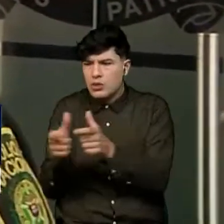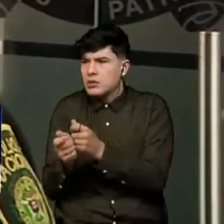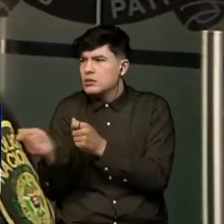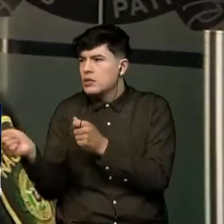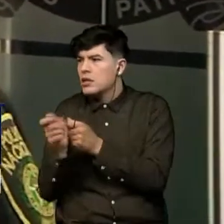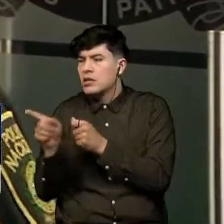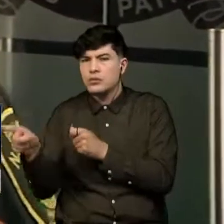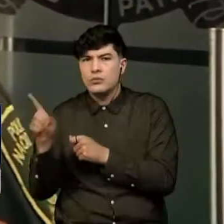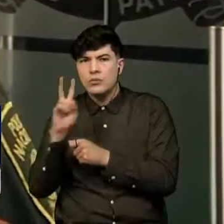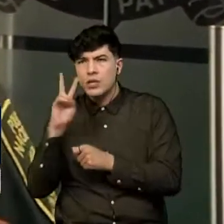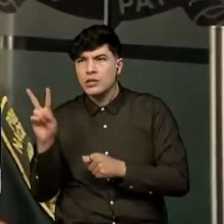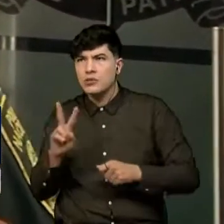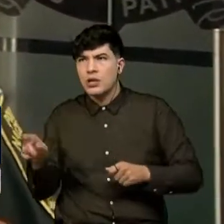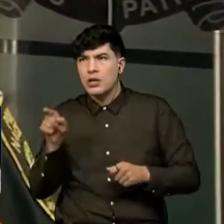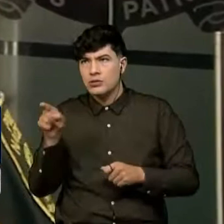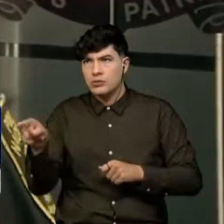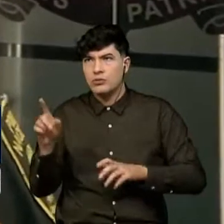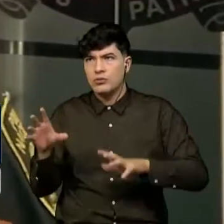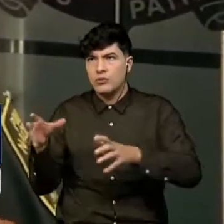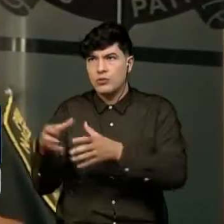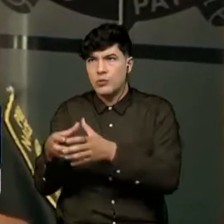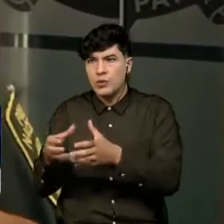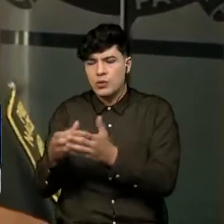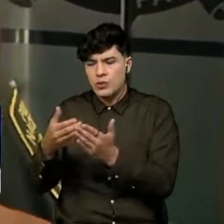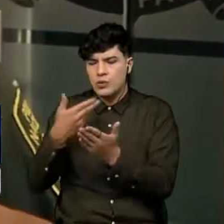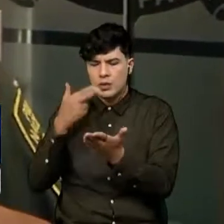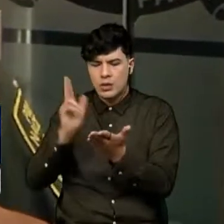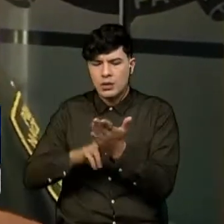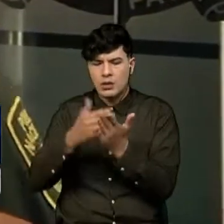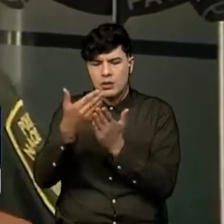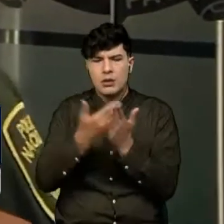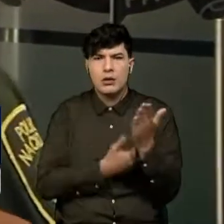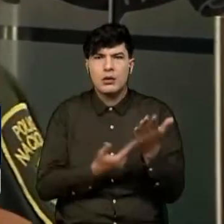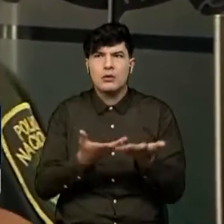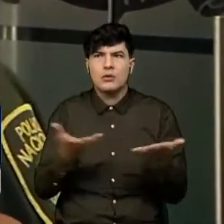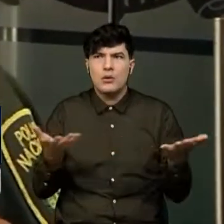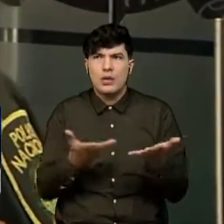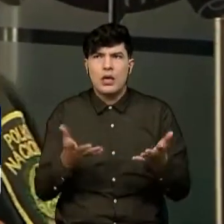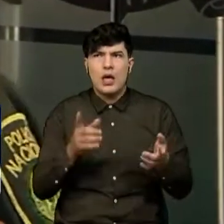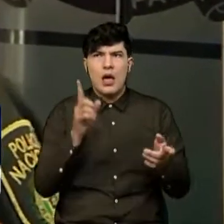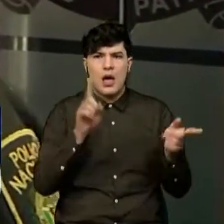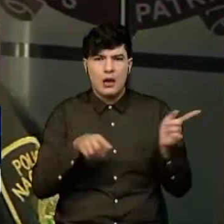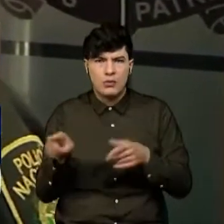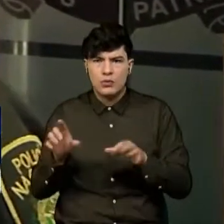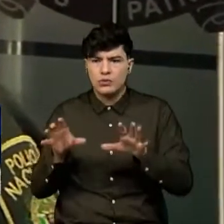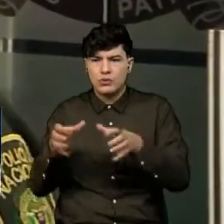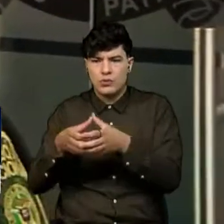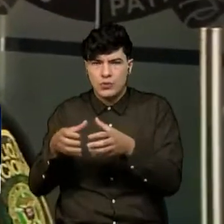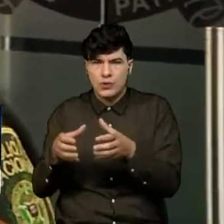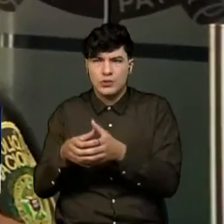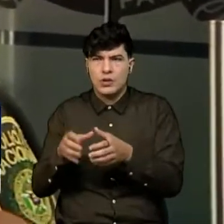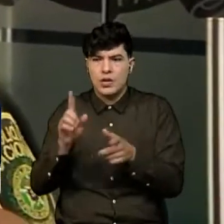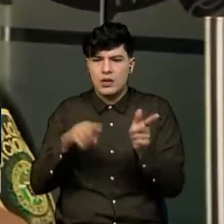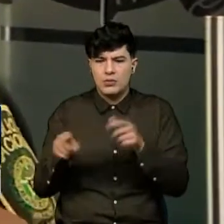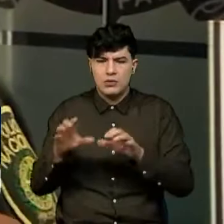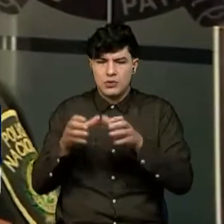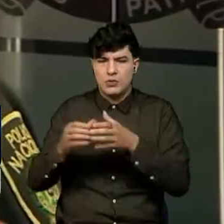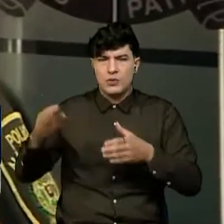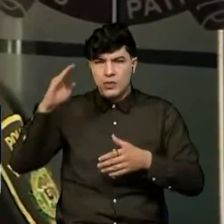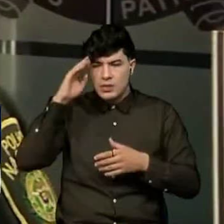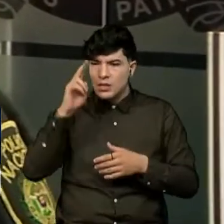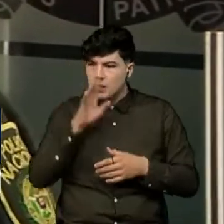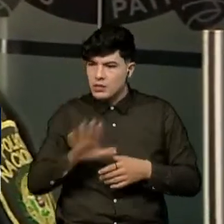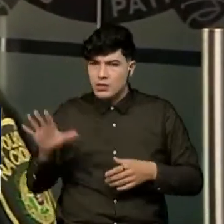es un documento que hasta el momento se ha manifestado por algunas unidades de policía